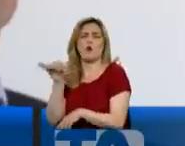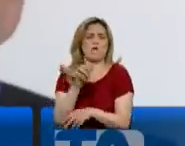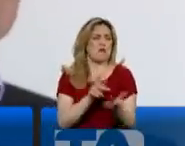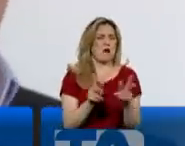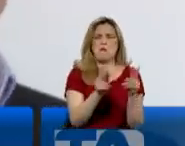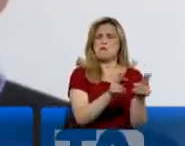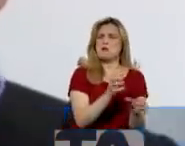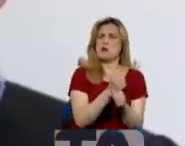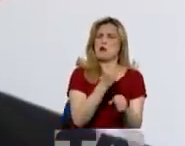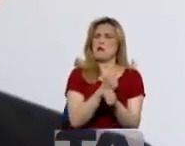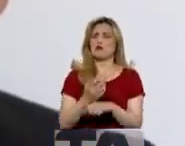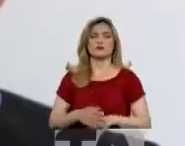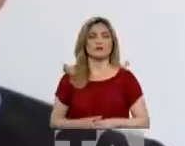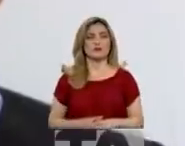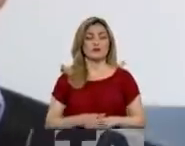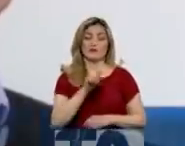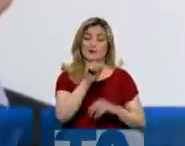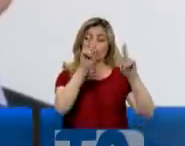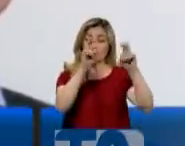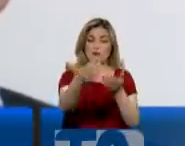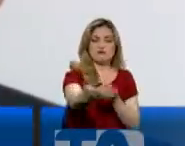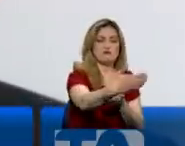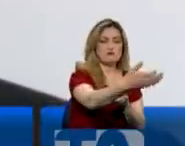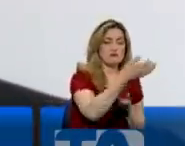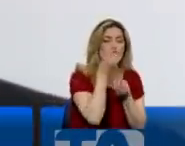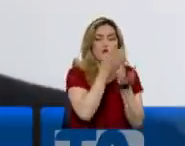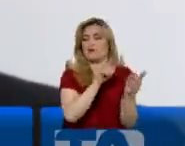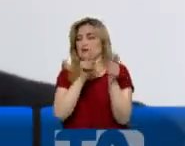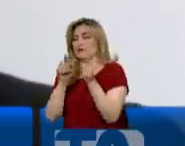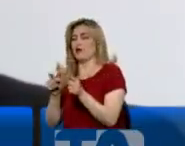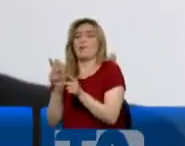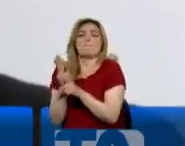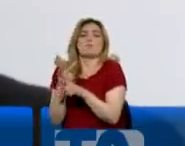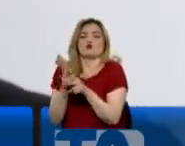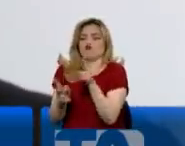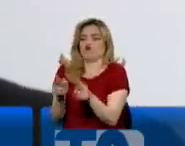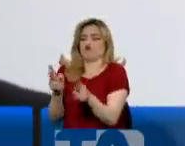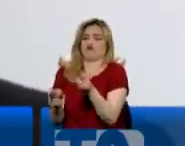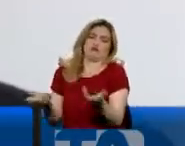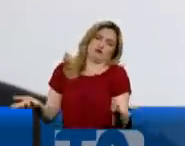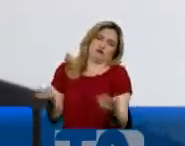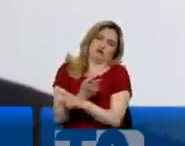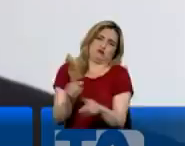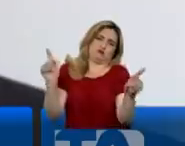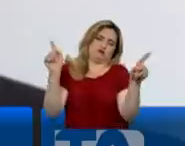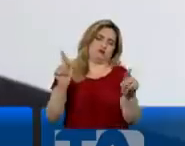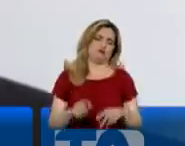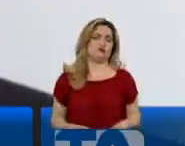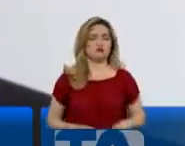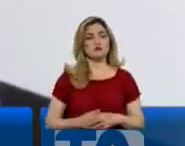moscú lo que uno es trabajo de recopilación de información y el otro es de producción audiovisual que son trabajos